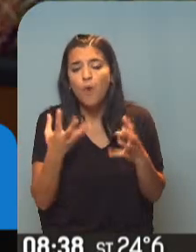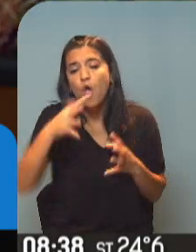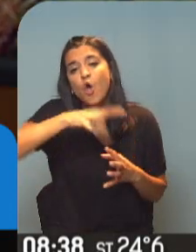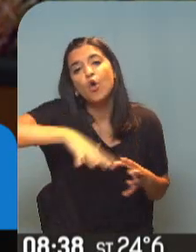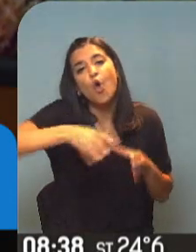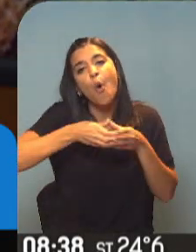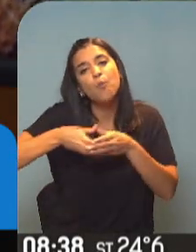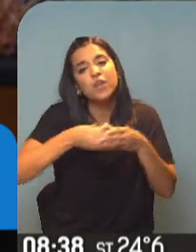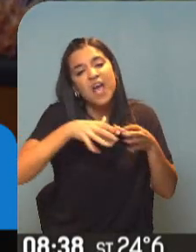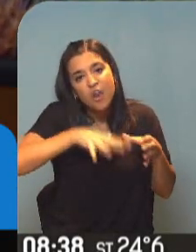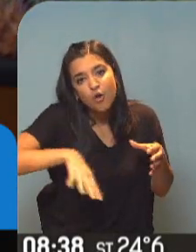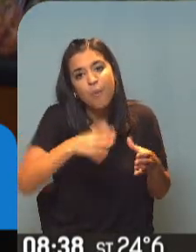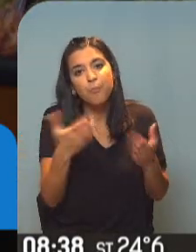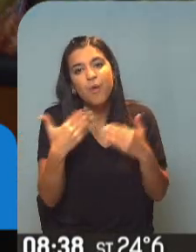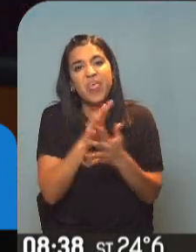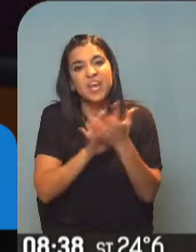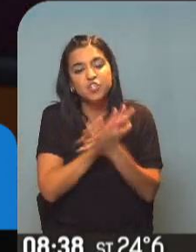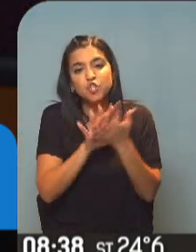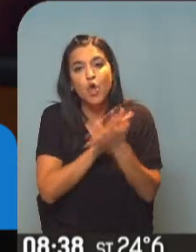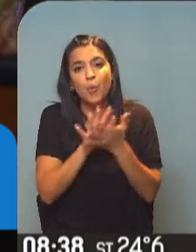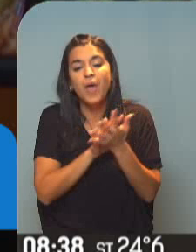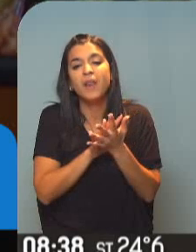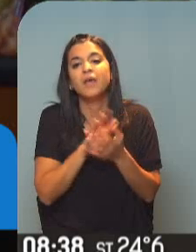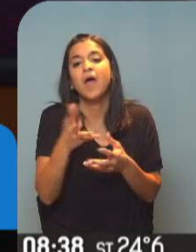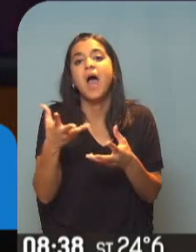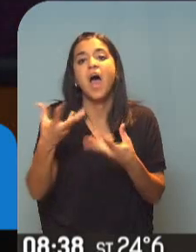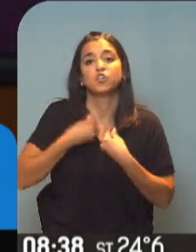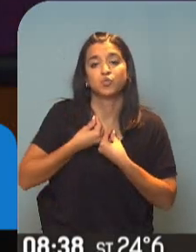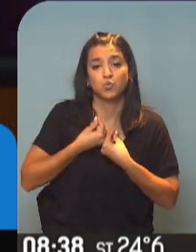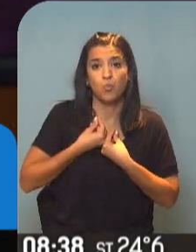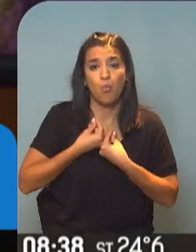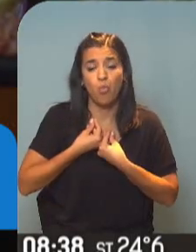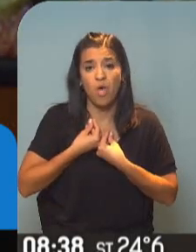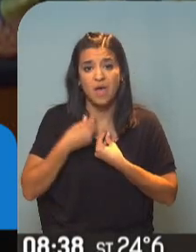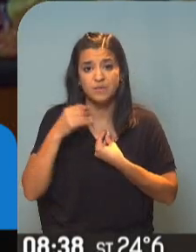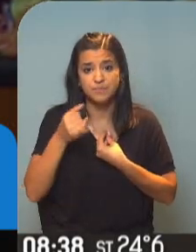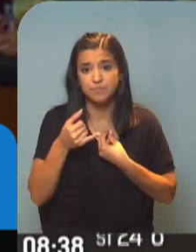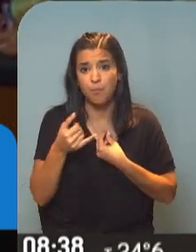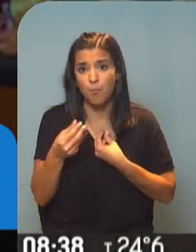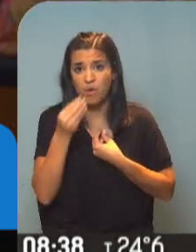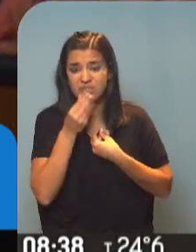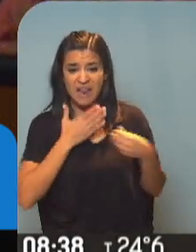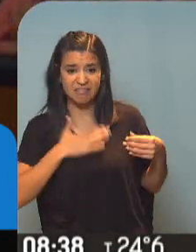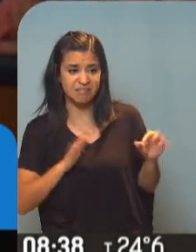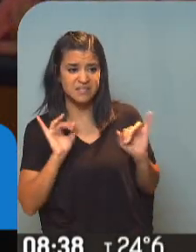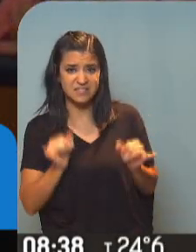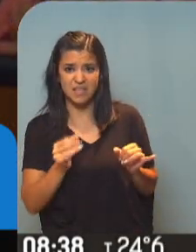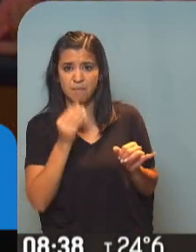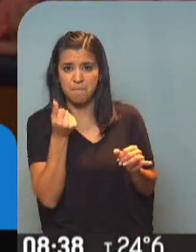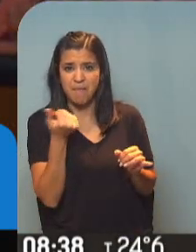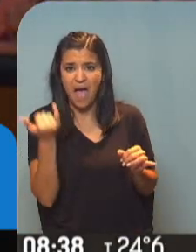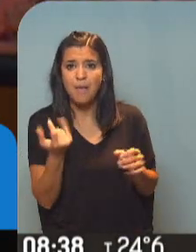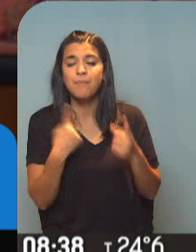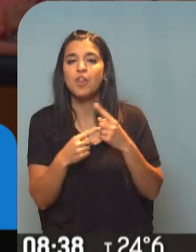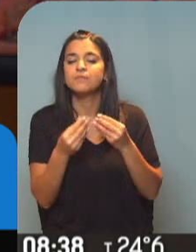puede resolverlo con ayuda de que de quienes seguramente pueden comer tranquilamente pero que tengan la sensibilidad